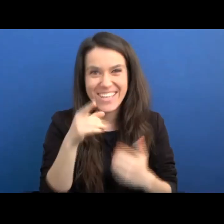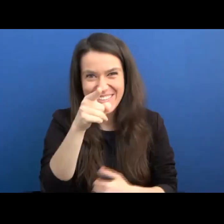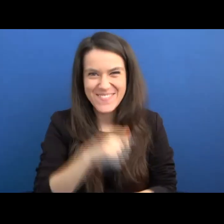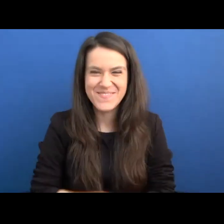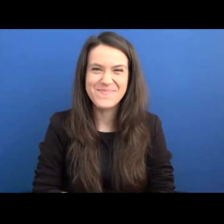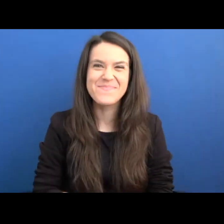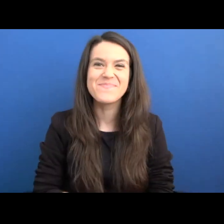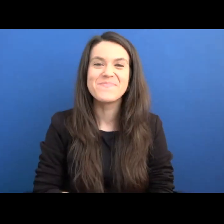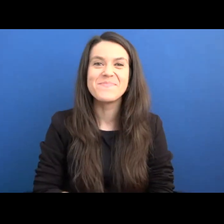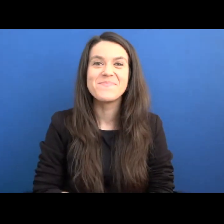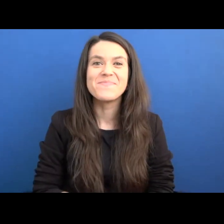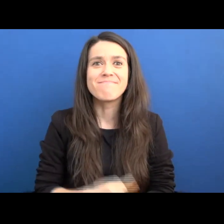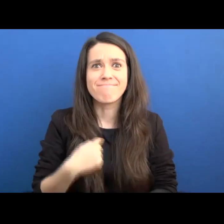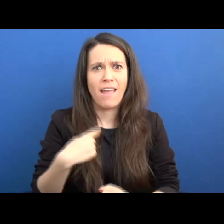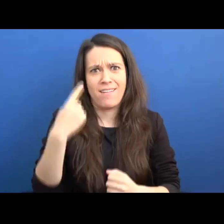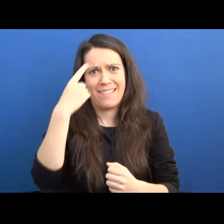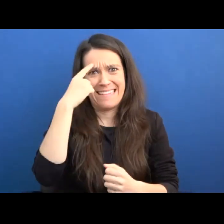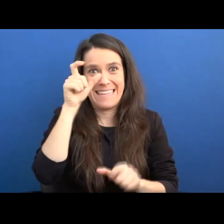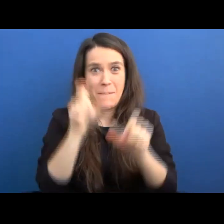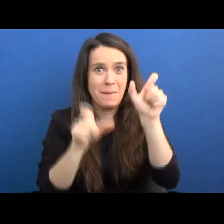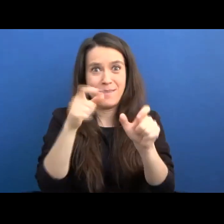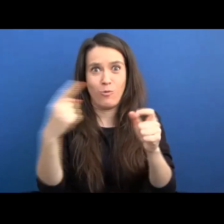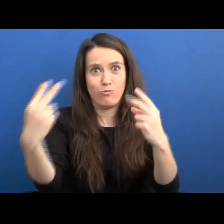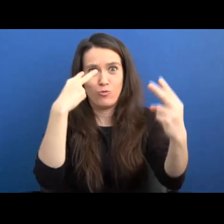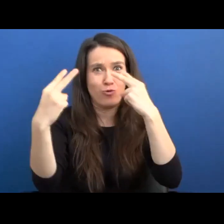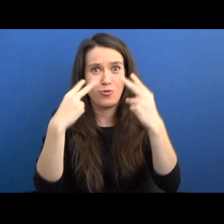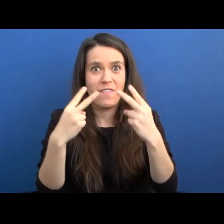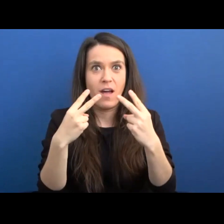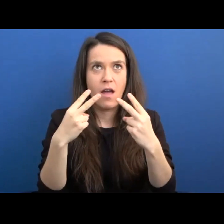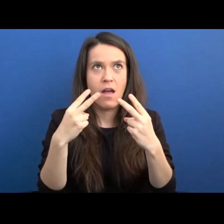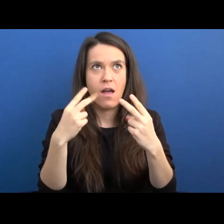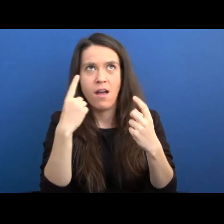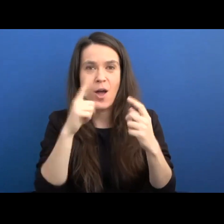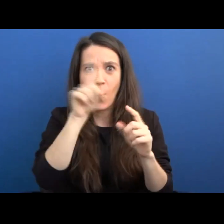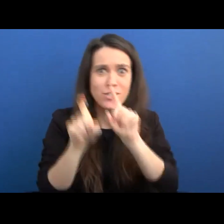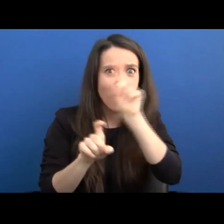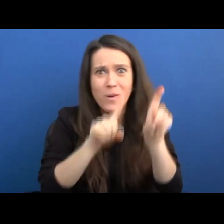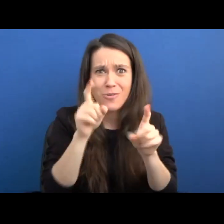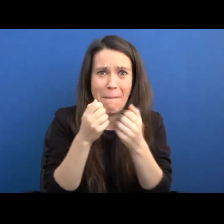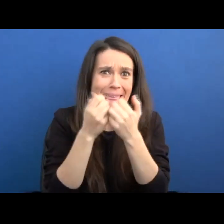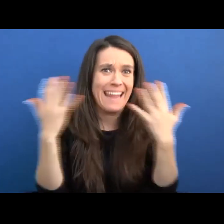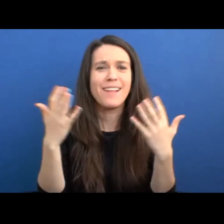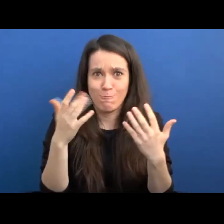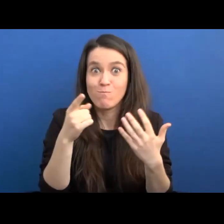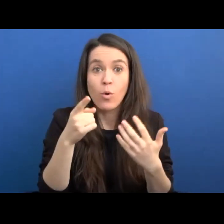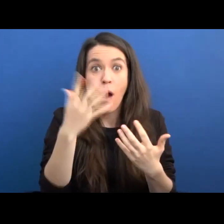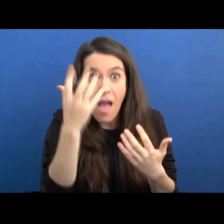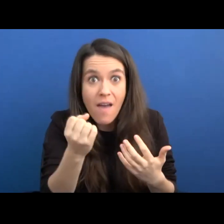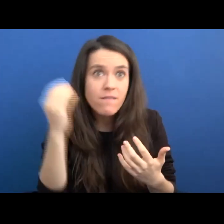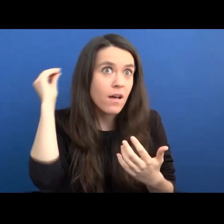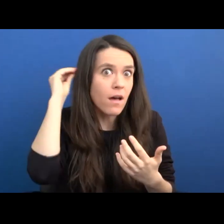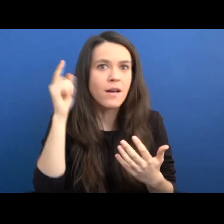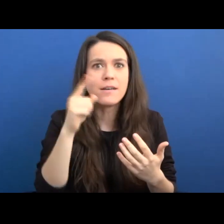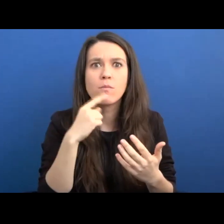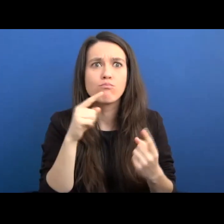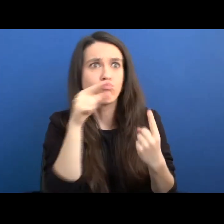tiempo muy bien. Estoy segura de que hay infinidad de preguntas, así es que quisiera recordarles que si tienen